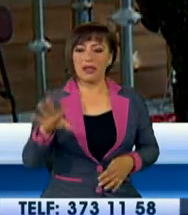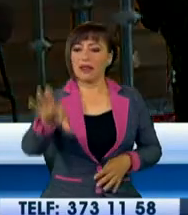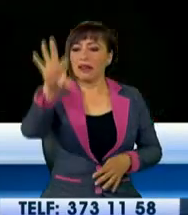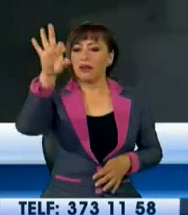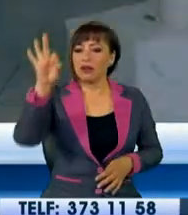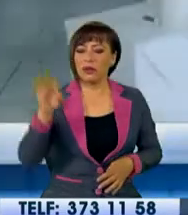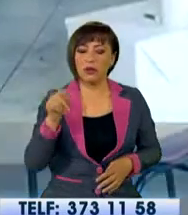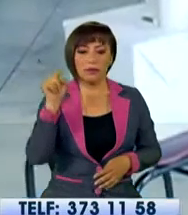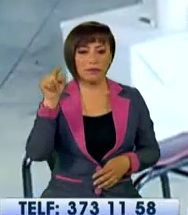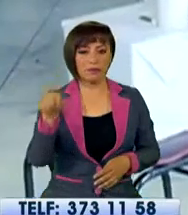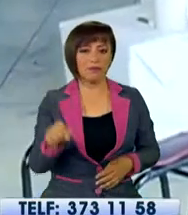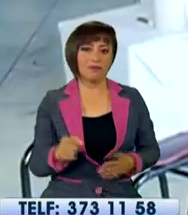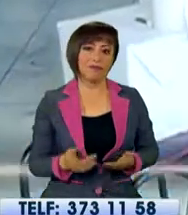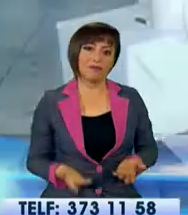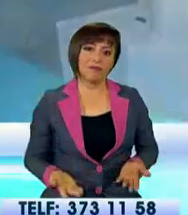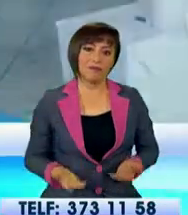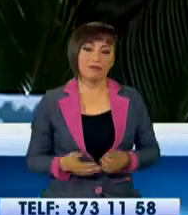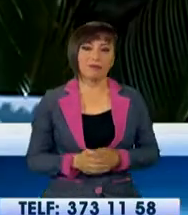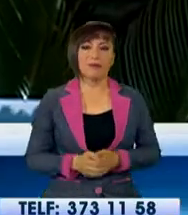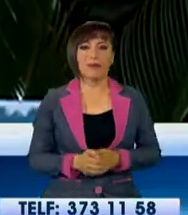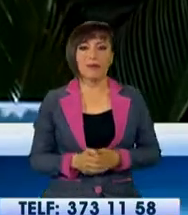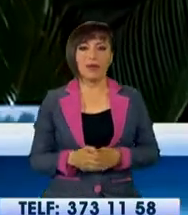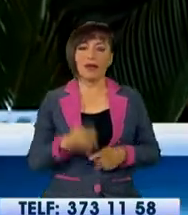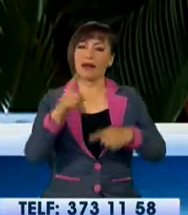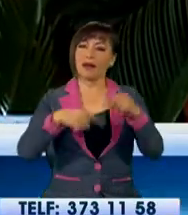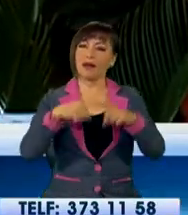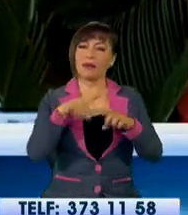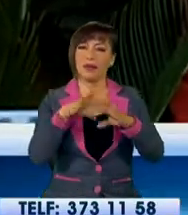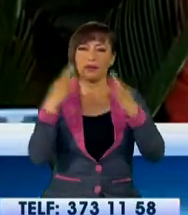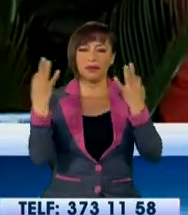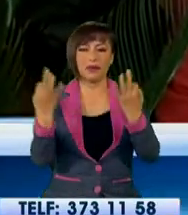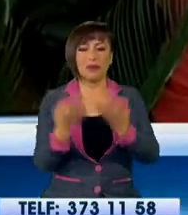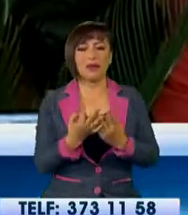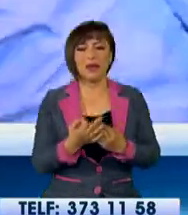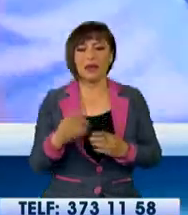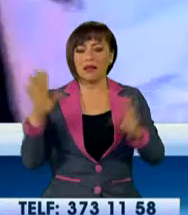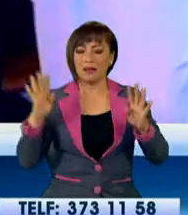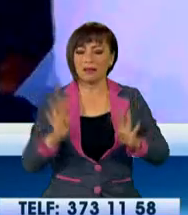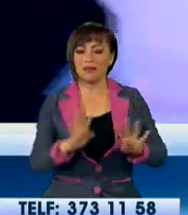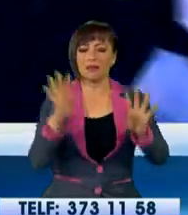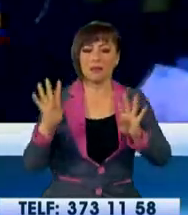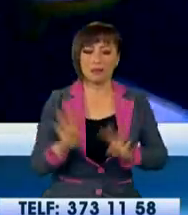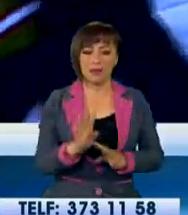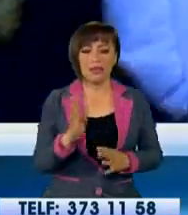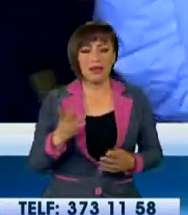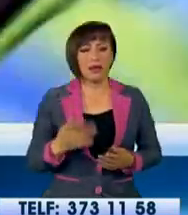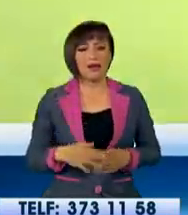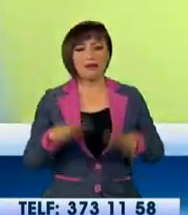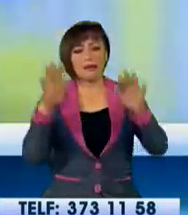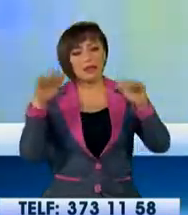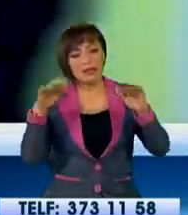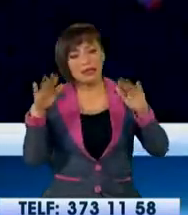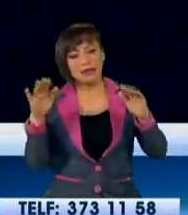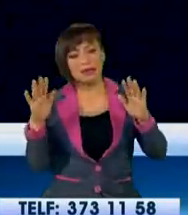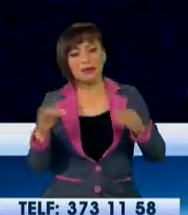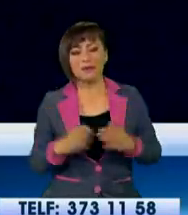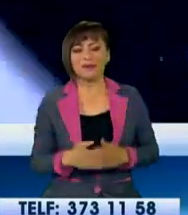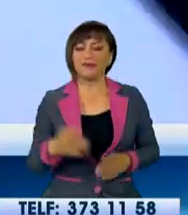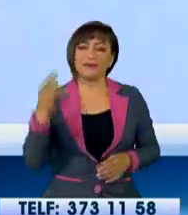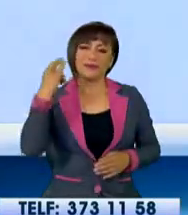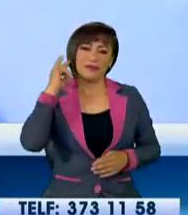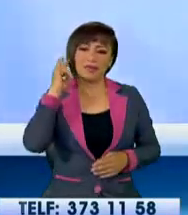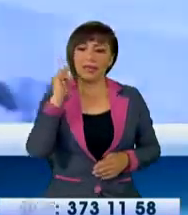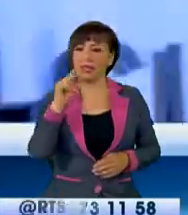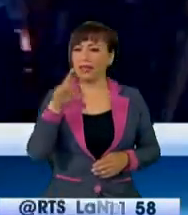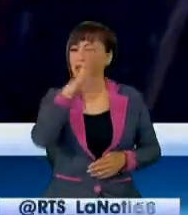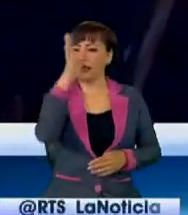delito. Amigos, parientes y conocidos llegan para brindarle el último adiós. El horror que generó este caso difícilmente se borrará de la